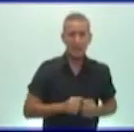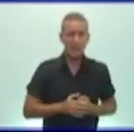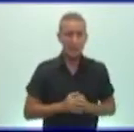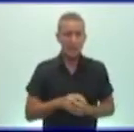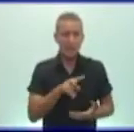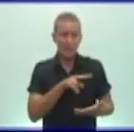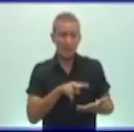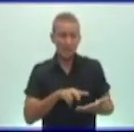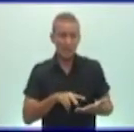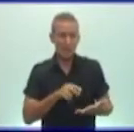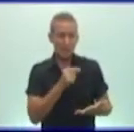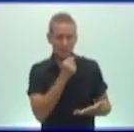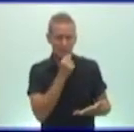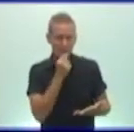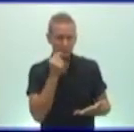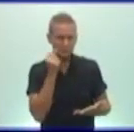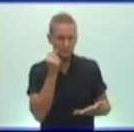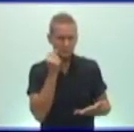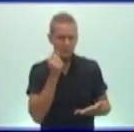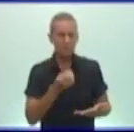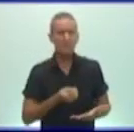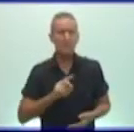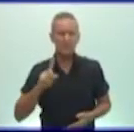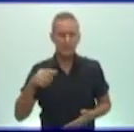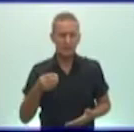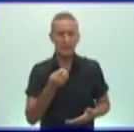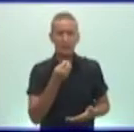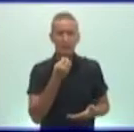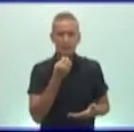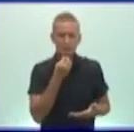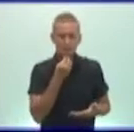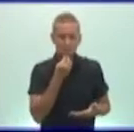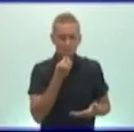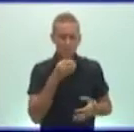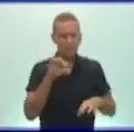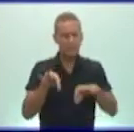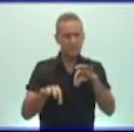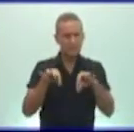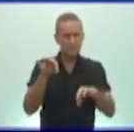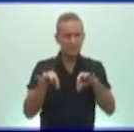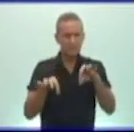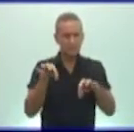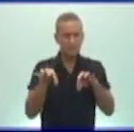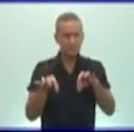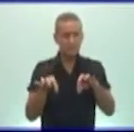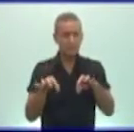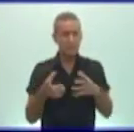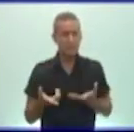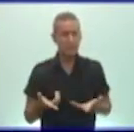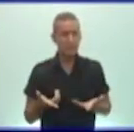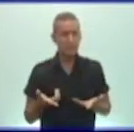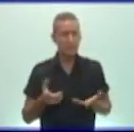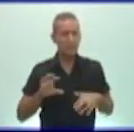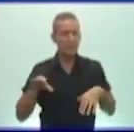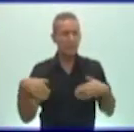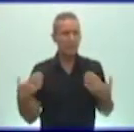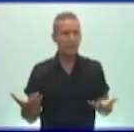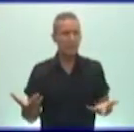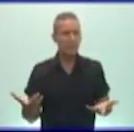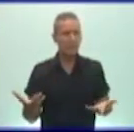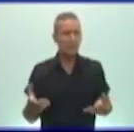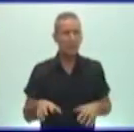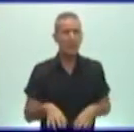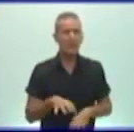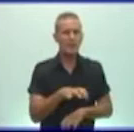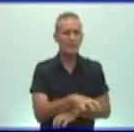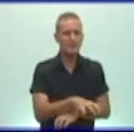en silencio para que puedan seleccionar de las siguientes proposiciones cuál es la especie marina que